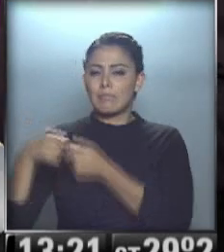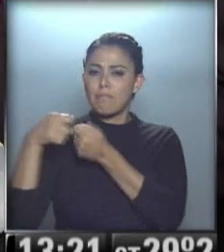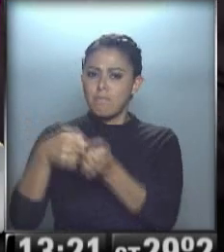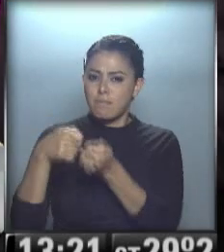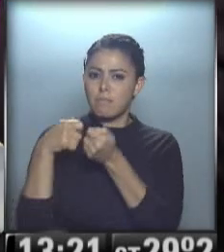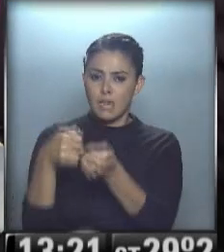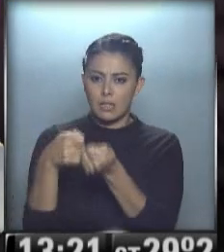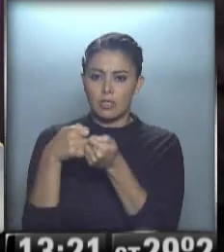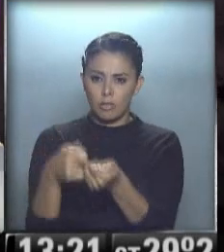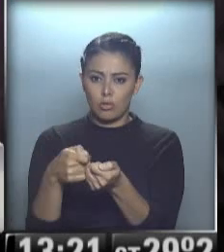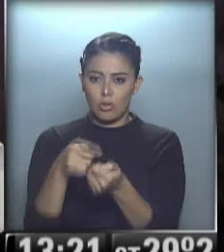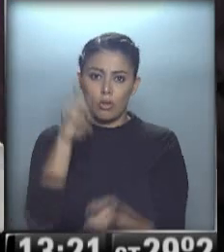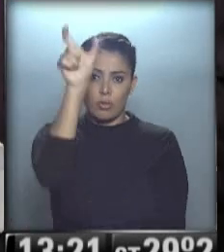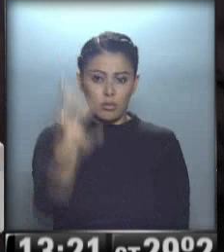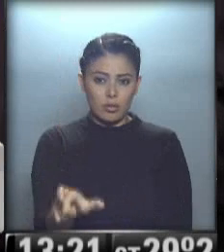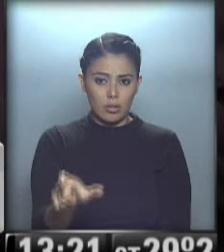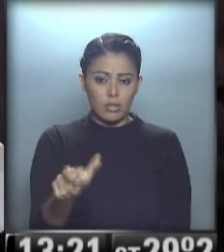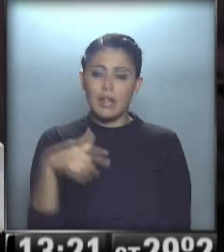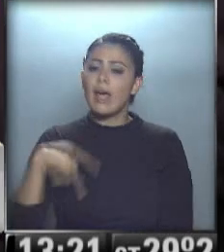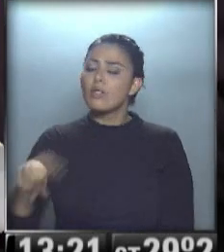fuertemente a capriles